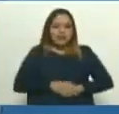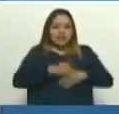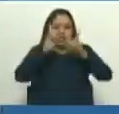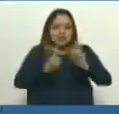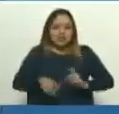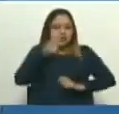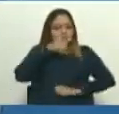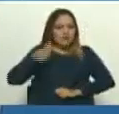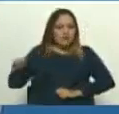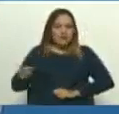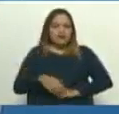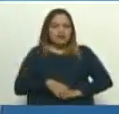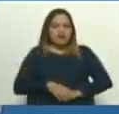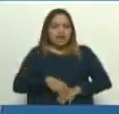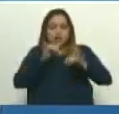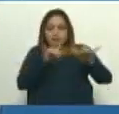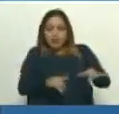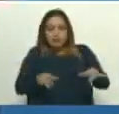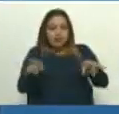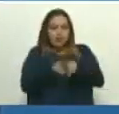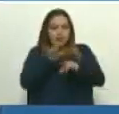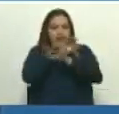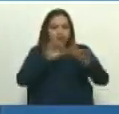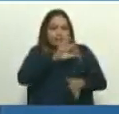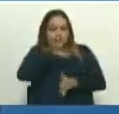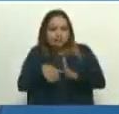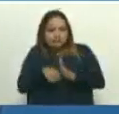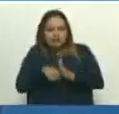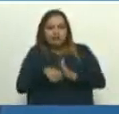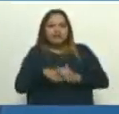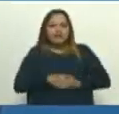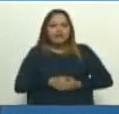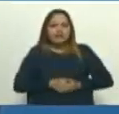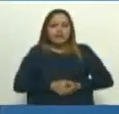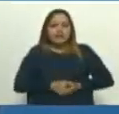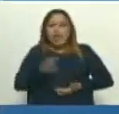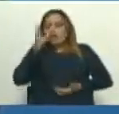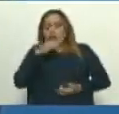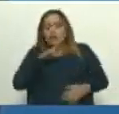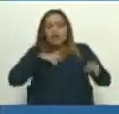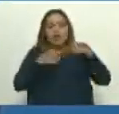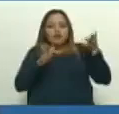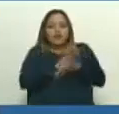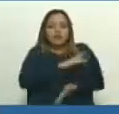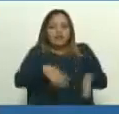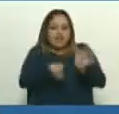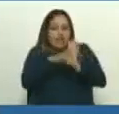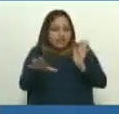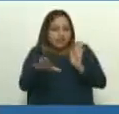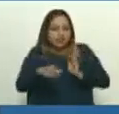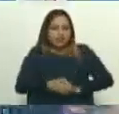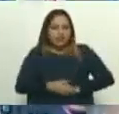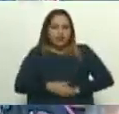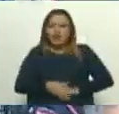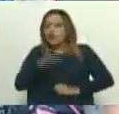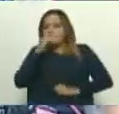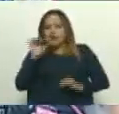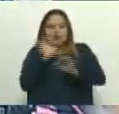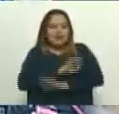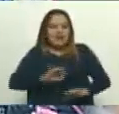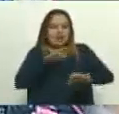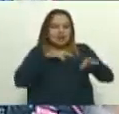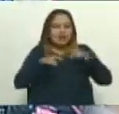los pueblos. Por eso son extorsivas. No tienen nada que ver con el derecho, no tienen nada que ver con lo normativo, no tienen nada que